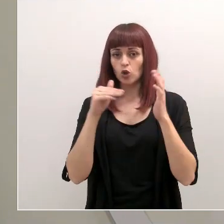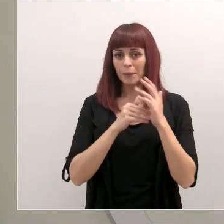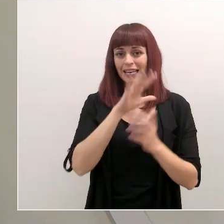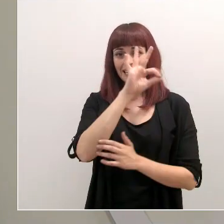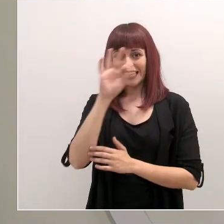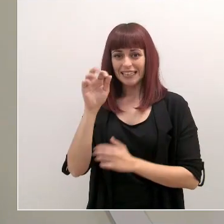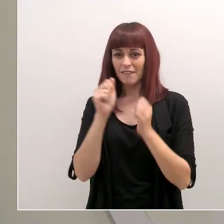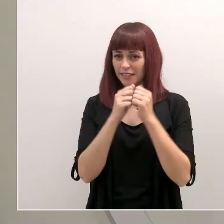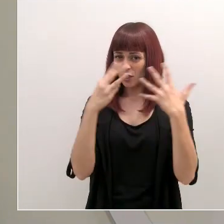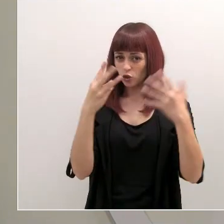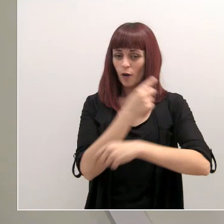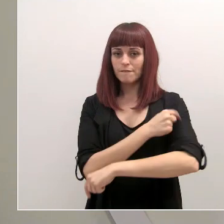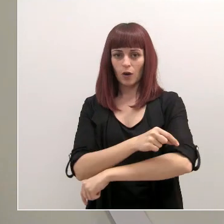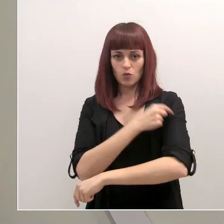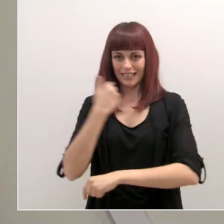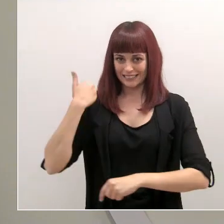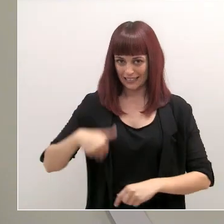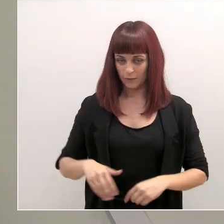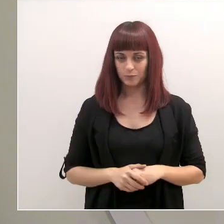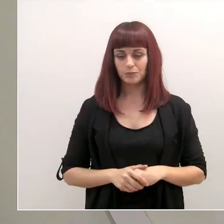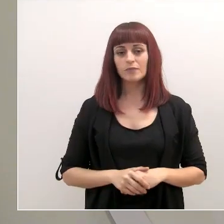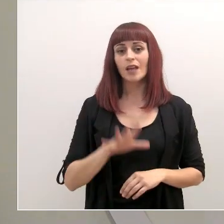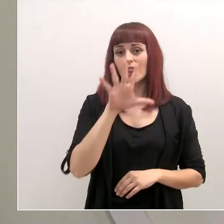178.526 vacunas administradas y de ellas